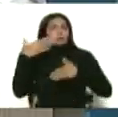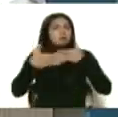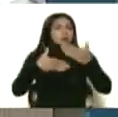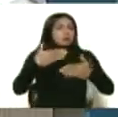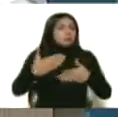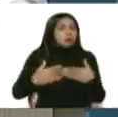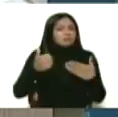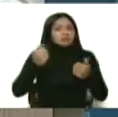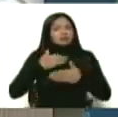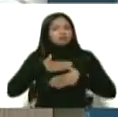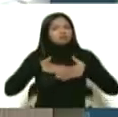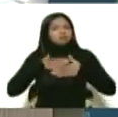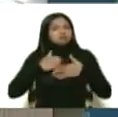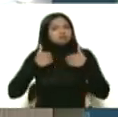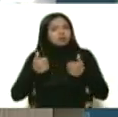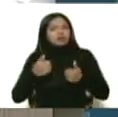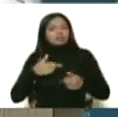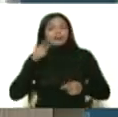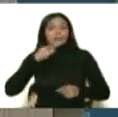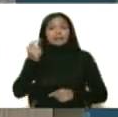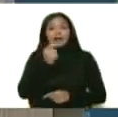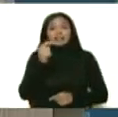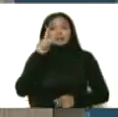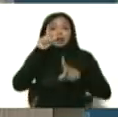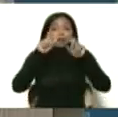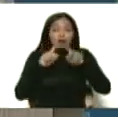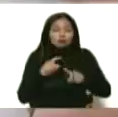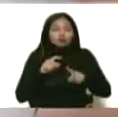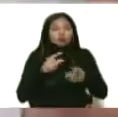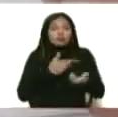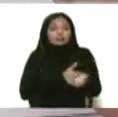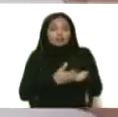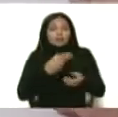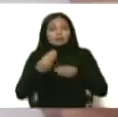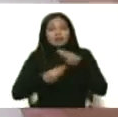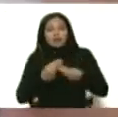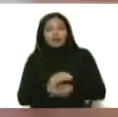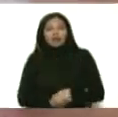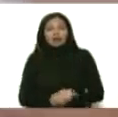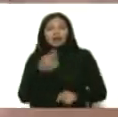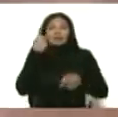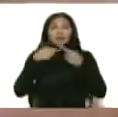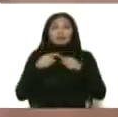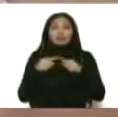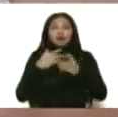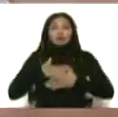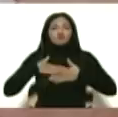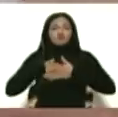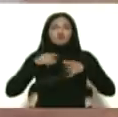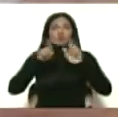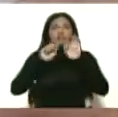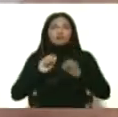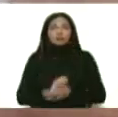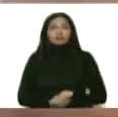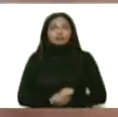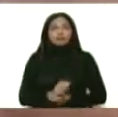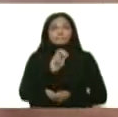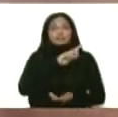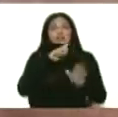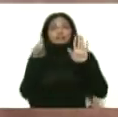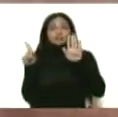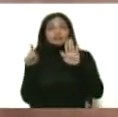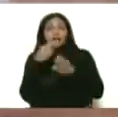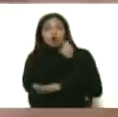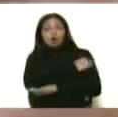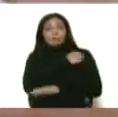debe dar negativo en la prueba diagnóstica. Casi la mitad se encuentran en esas condiciones, 26 pacientes